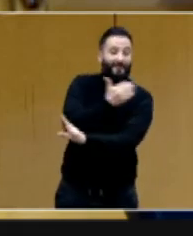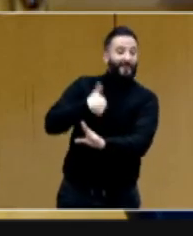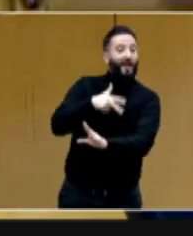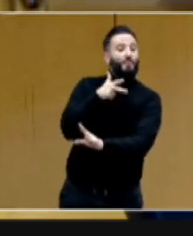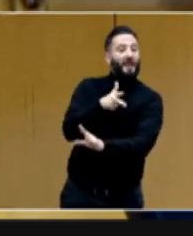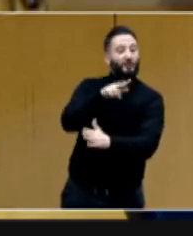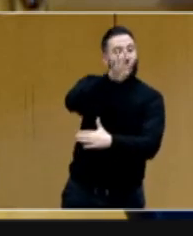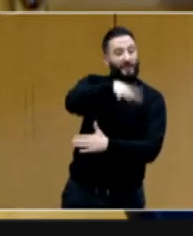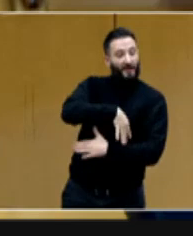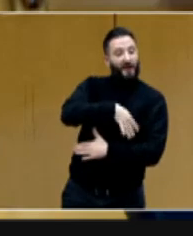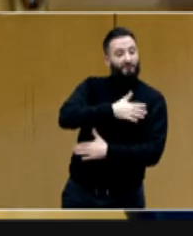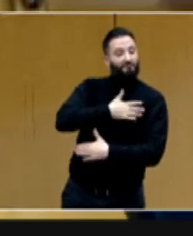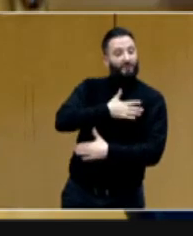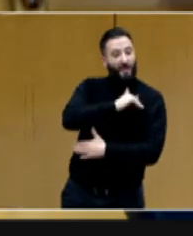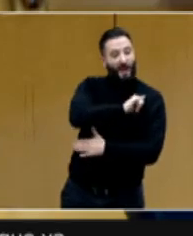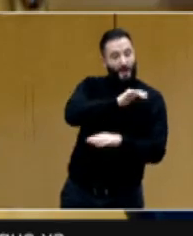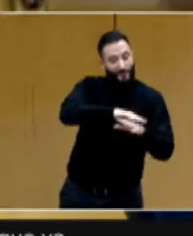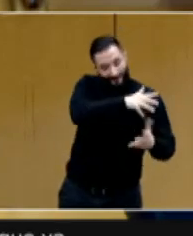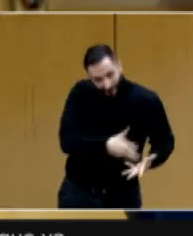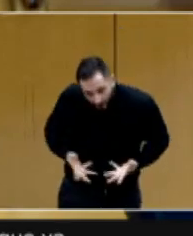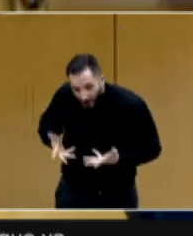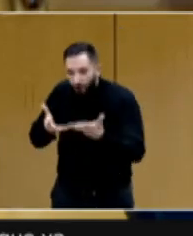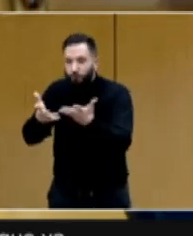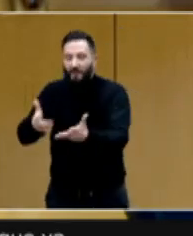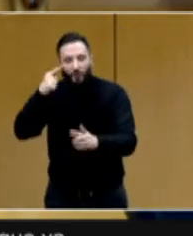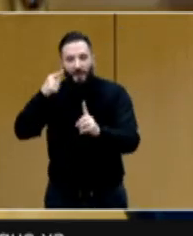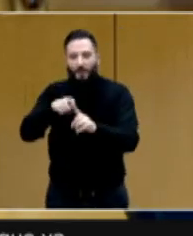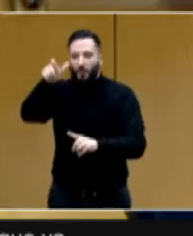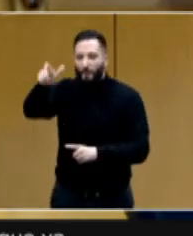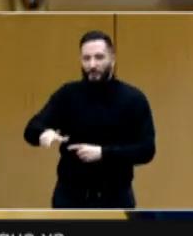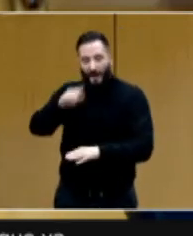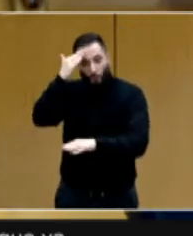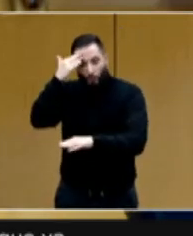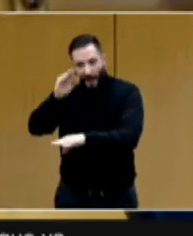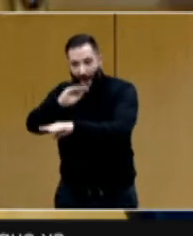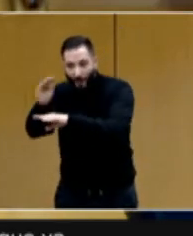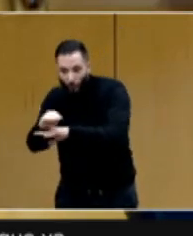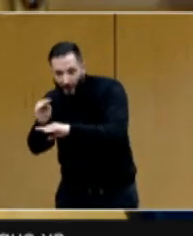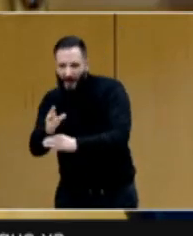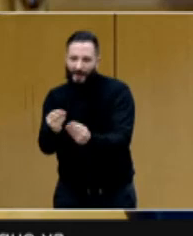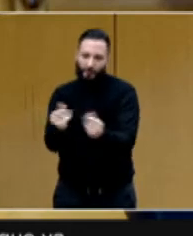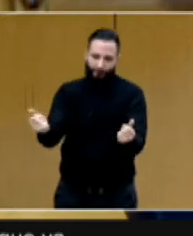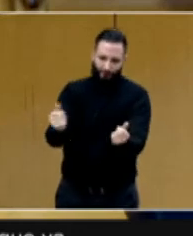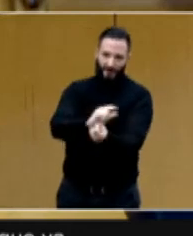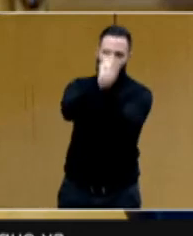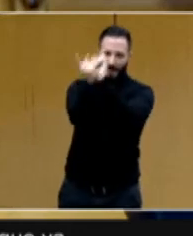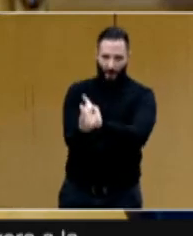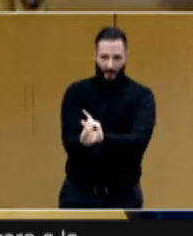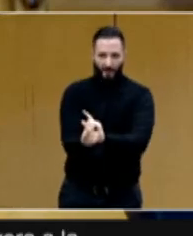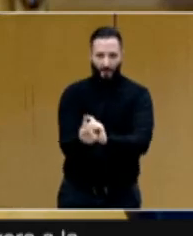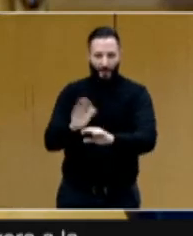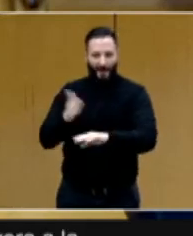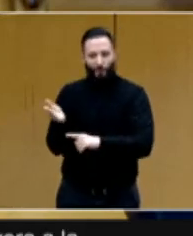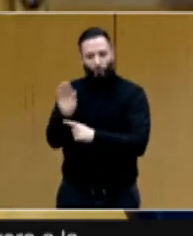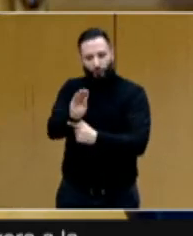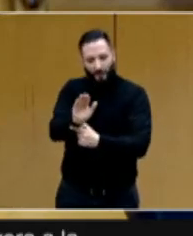institución central que sustituyera a la tutela y a la curatela representativas o no representativas que existían en